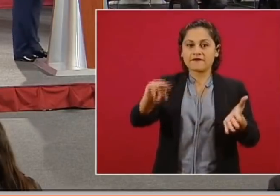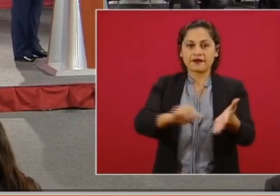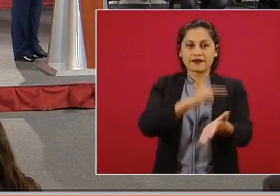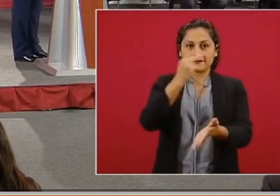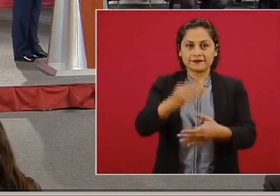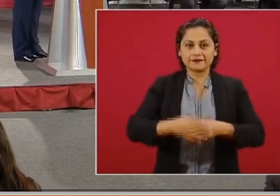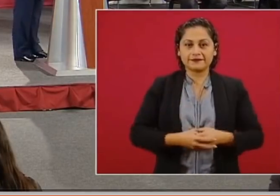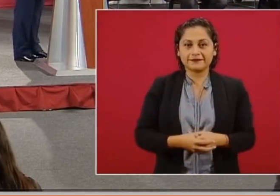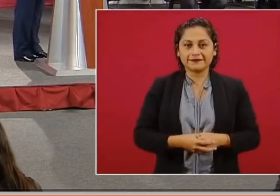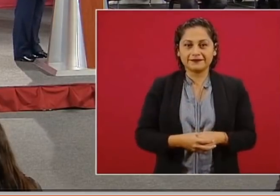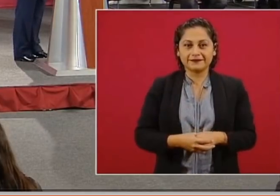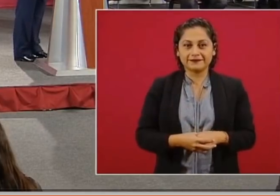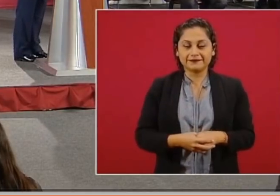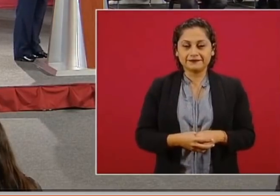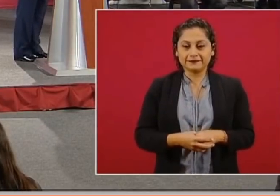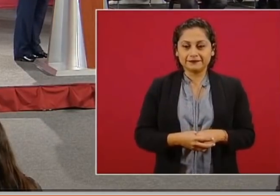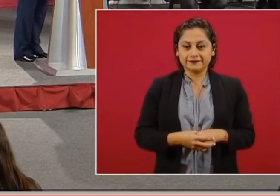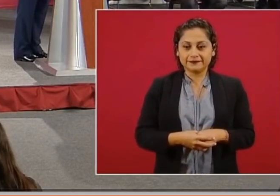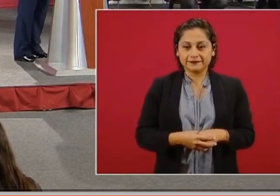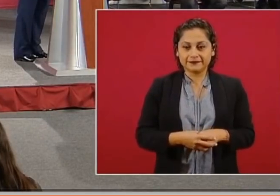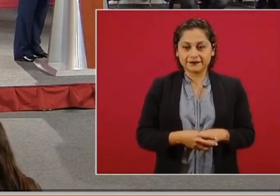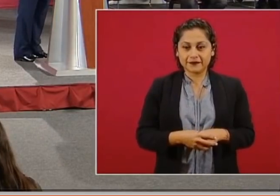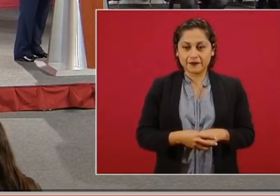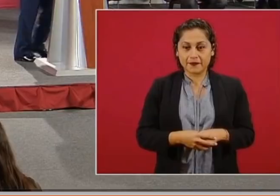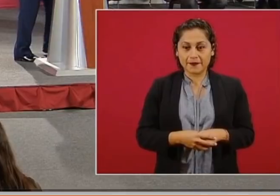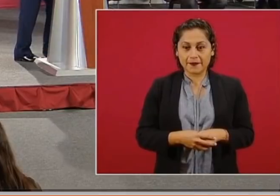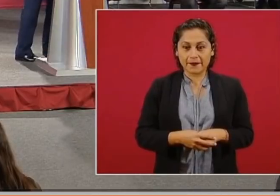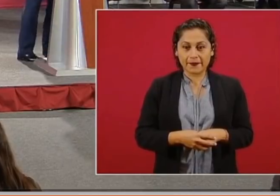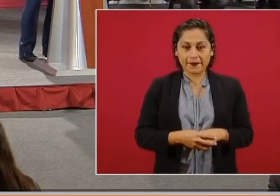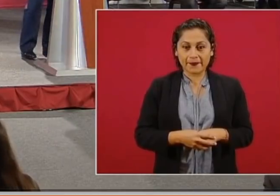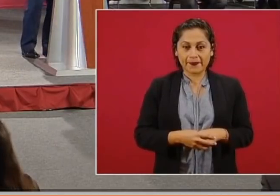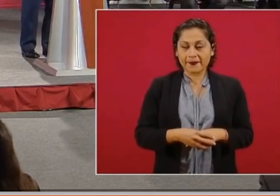Sí, entonces vamos primero a eso. Pequeño detalle.